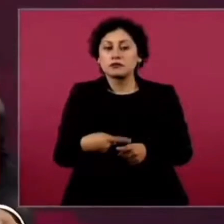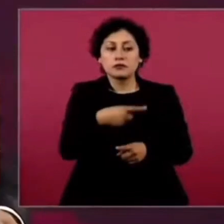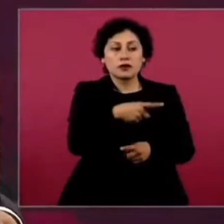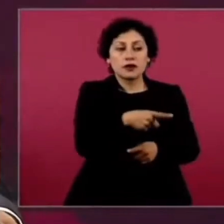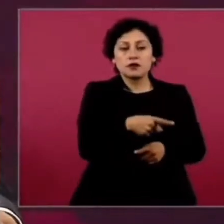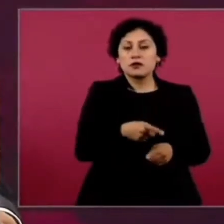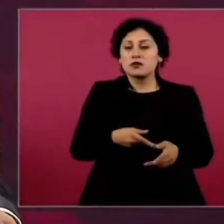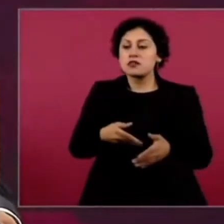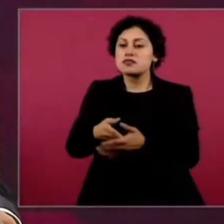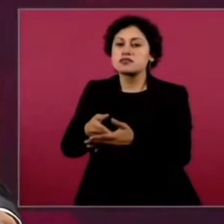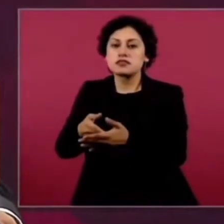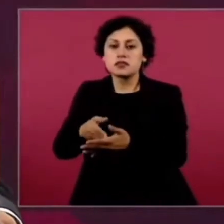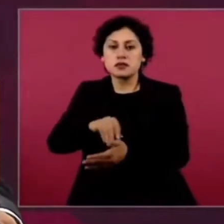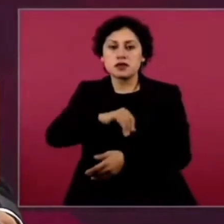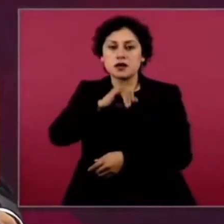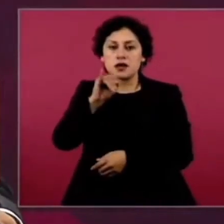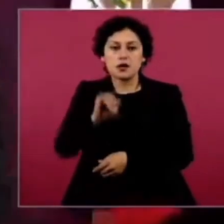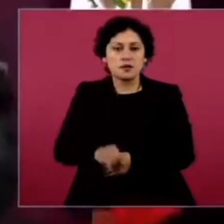recibidos.